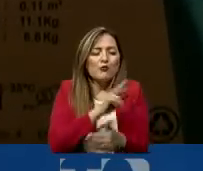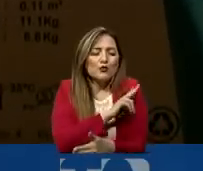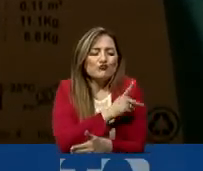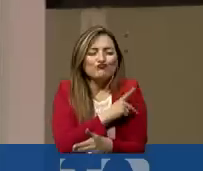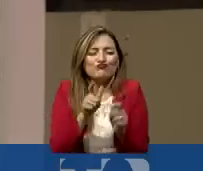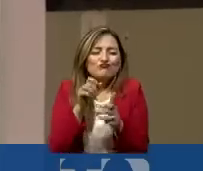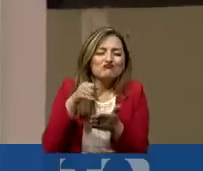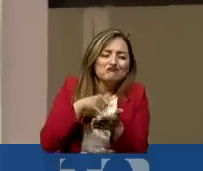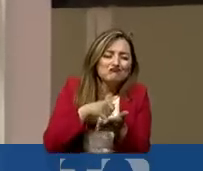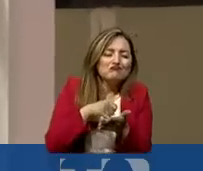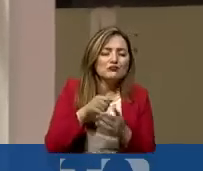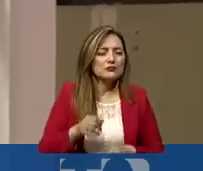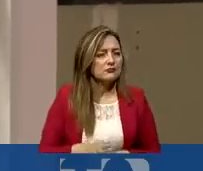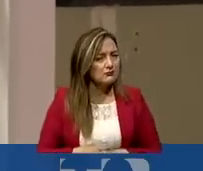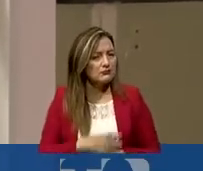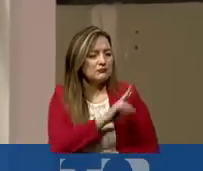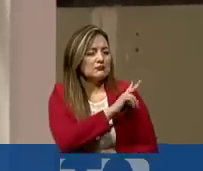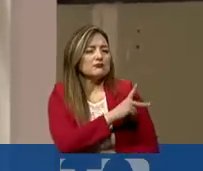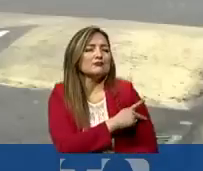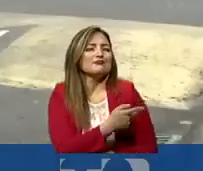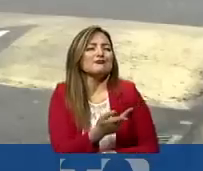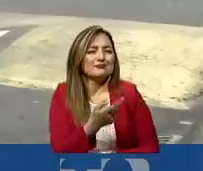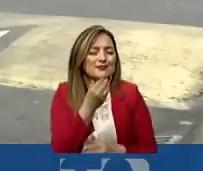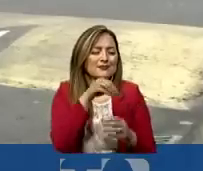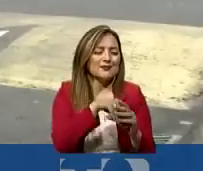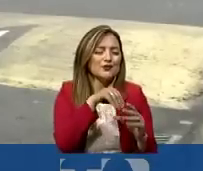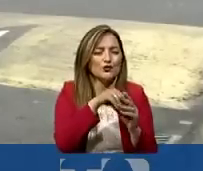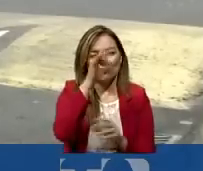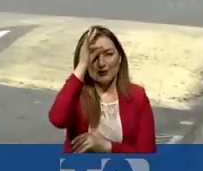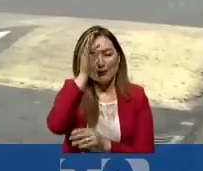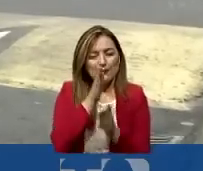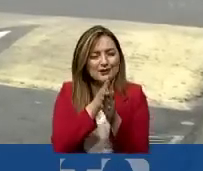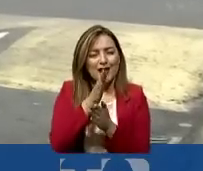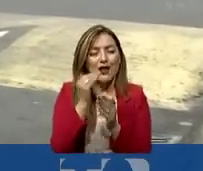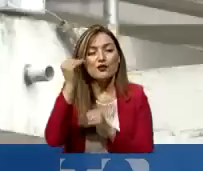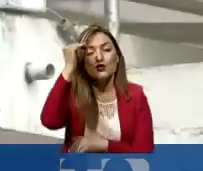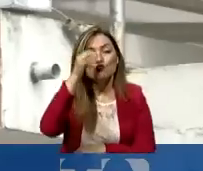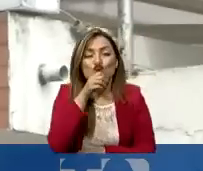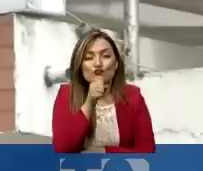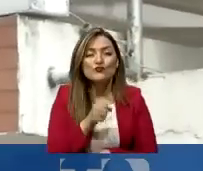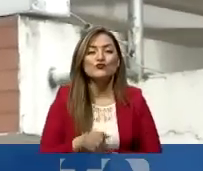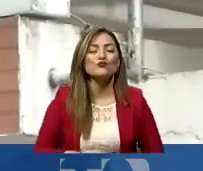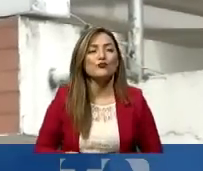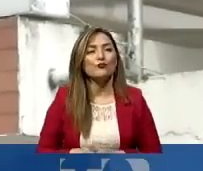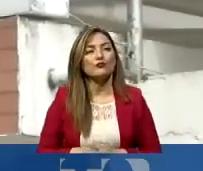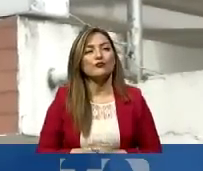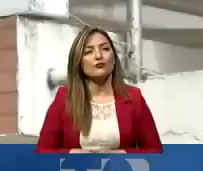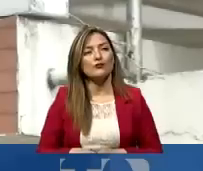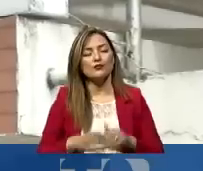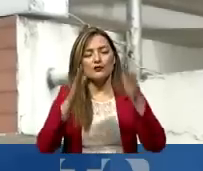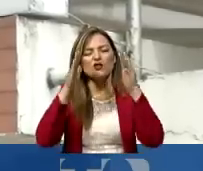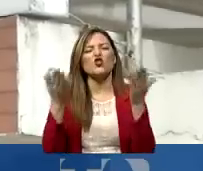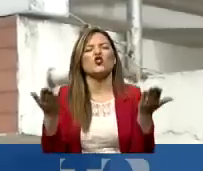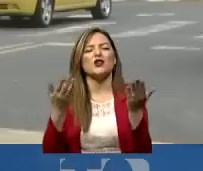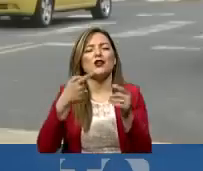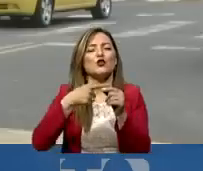personas vulnerables. Suplementos alimenticios que estaban al interior del Hospital Especializado de Atención Integral del Adulto Mayor, ubicado en el norte